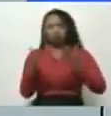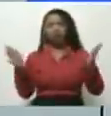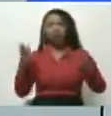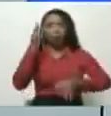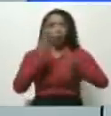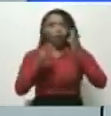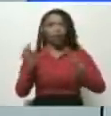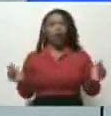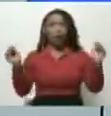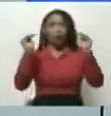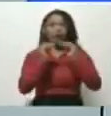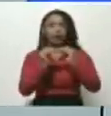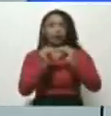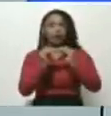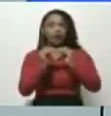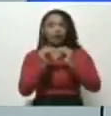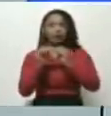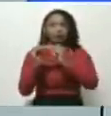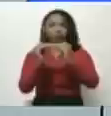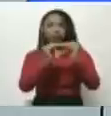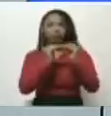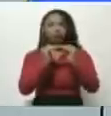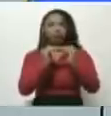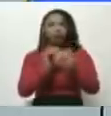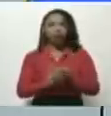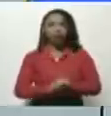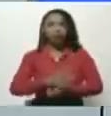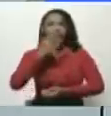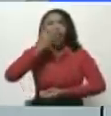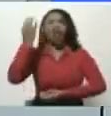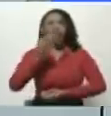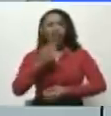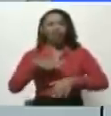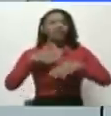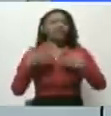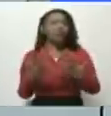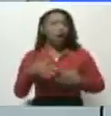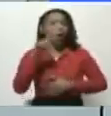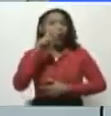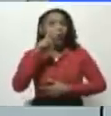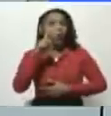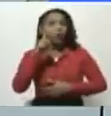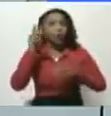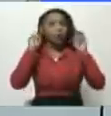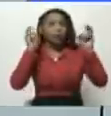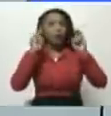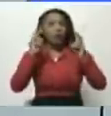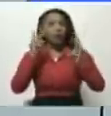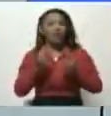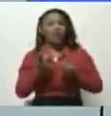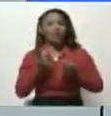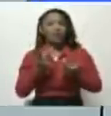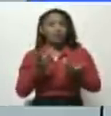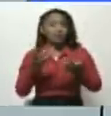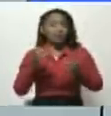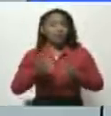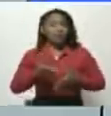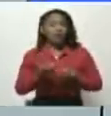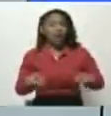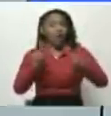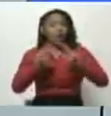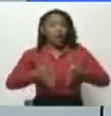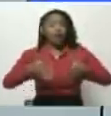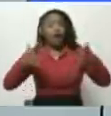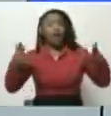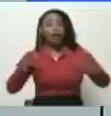la igualdad y la equidad. La verdad es que es un compendio de virtudes demasiado tremendo. Es